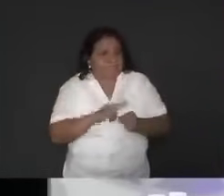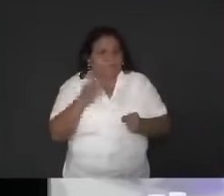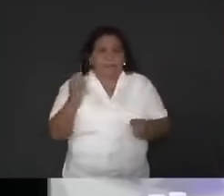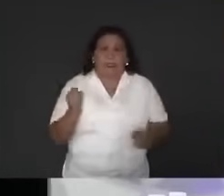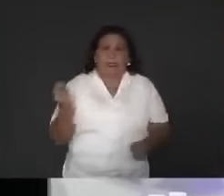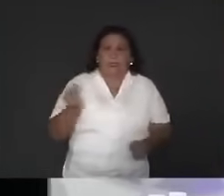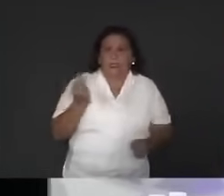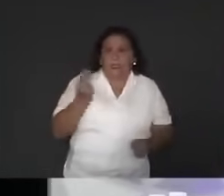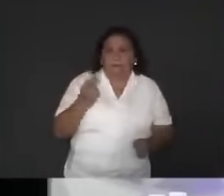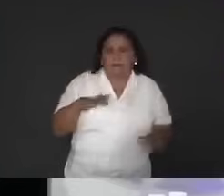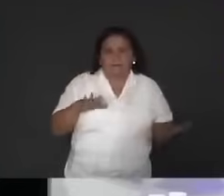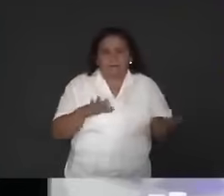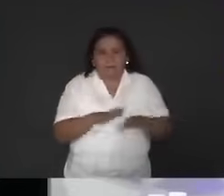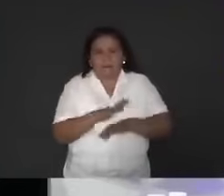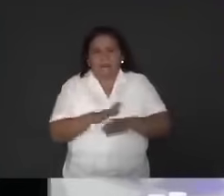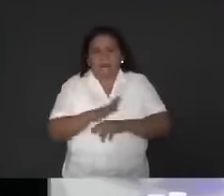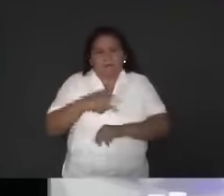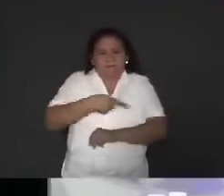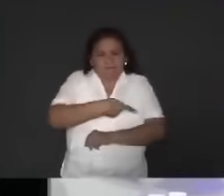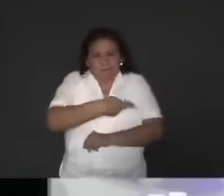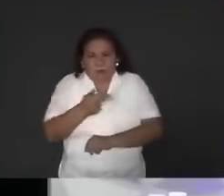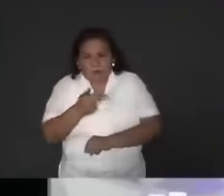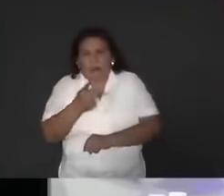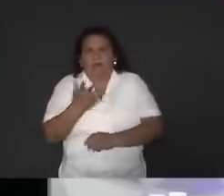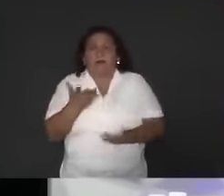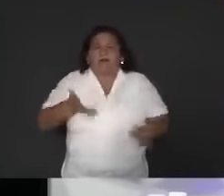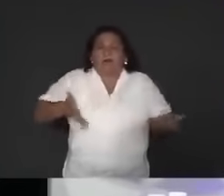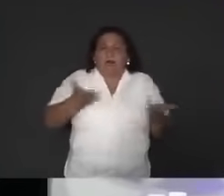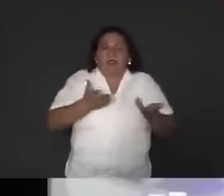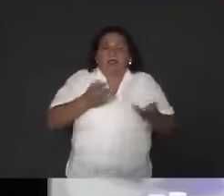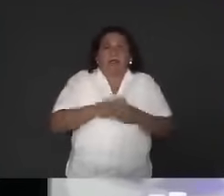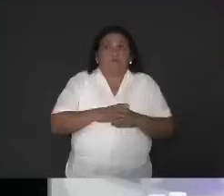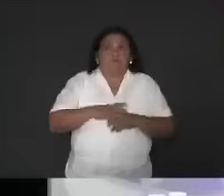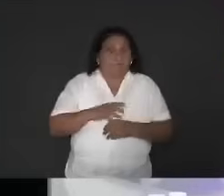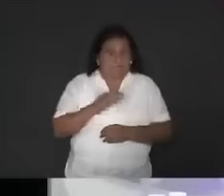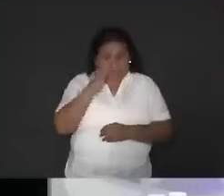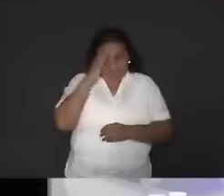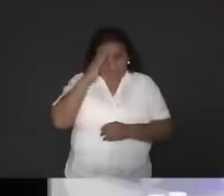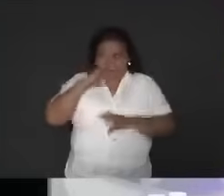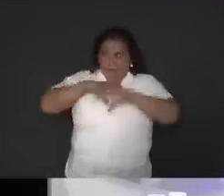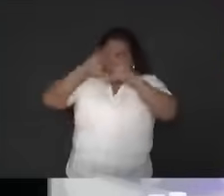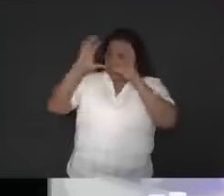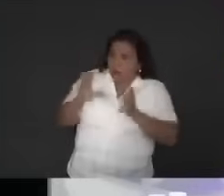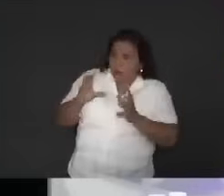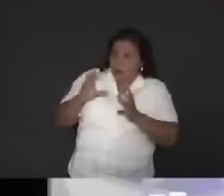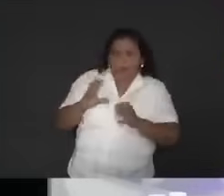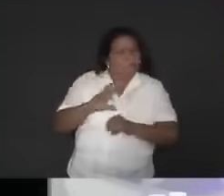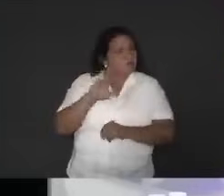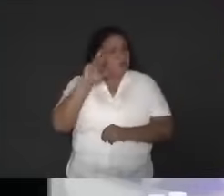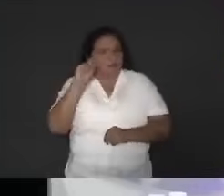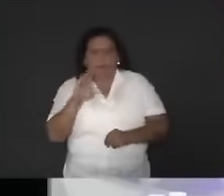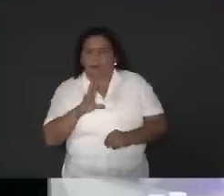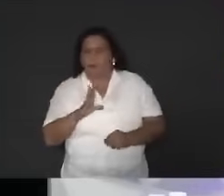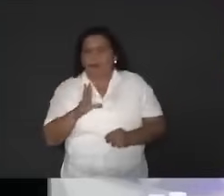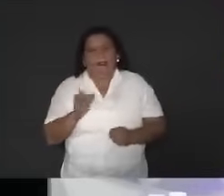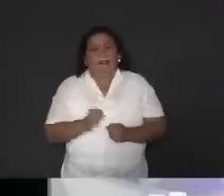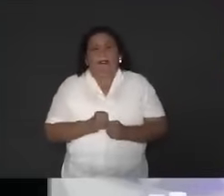infraestructura, tenemos que combatir la pobreza, pero hay que hacerlo pensando en el planeta. No hay planeta B, ya lo dijo Maynes,